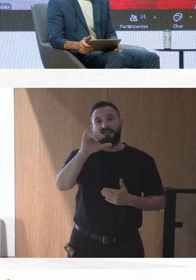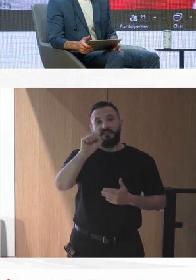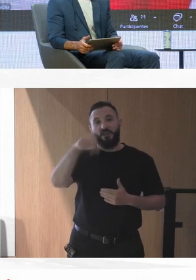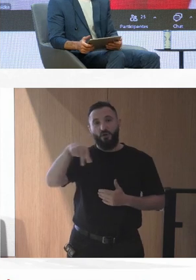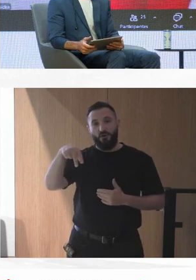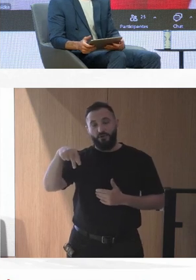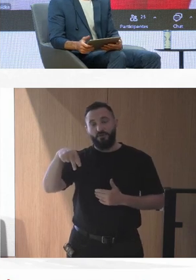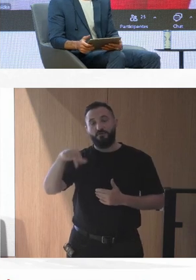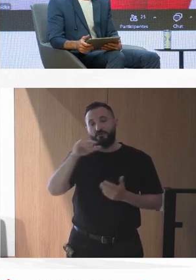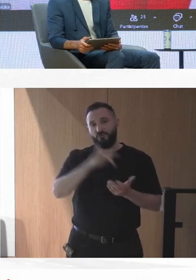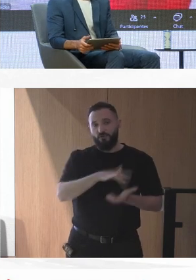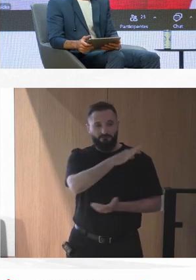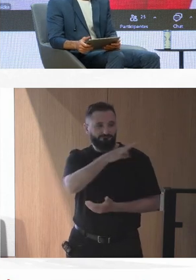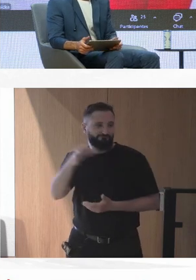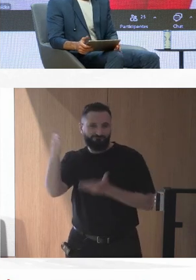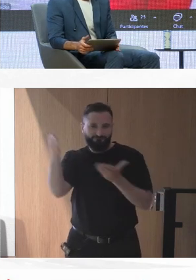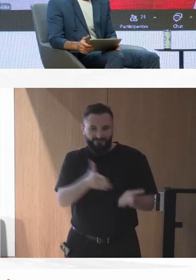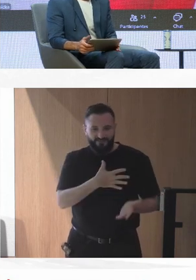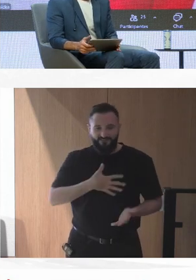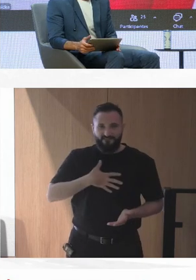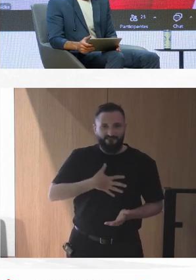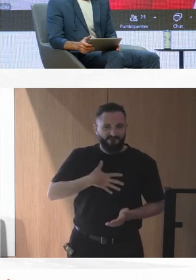aquí. Y